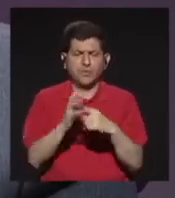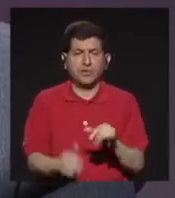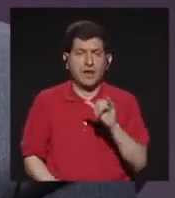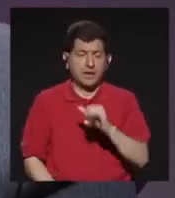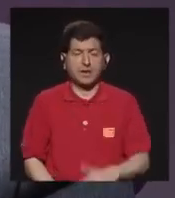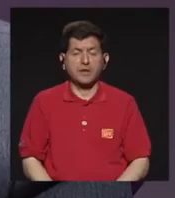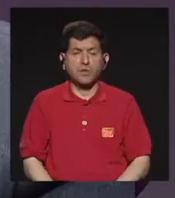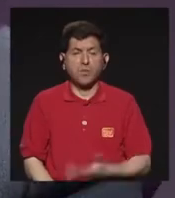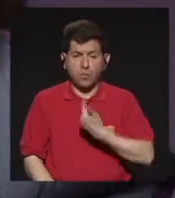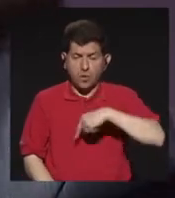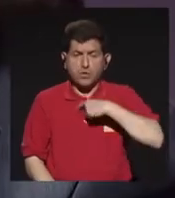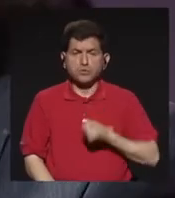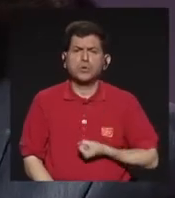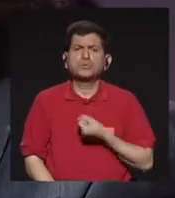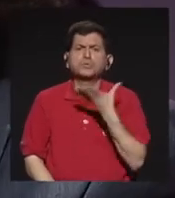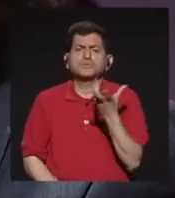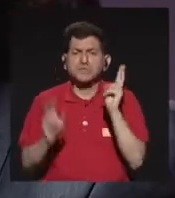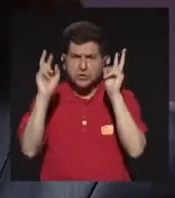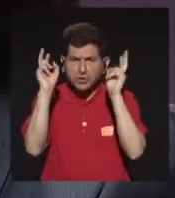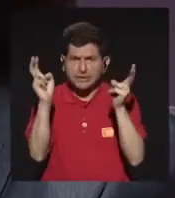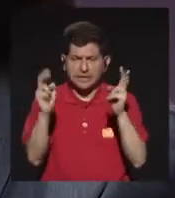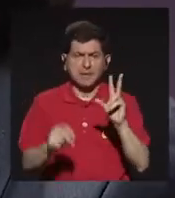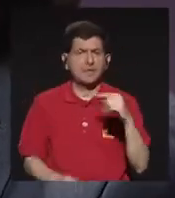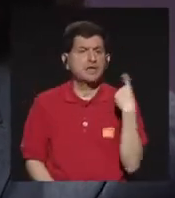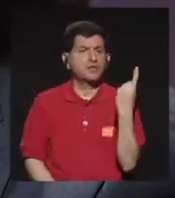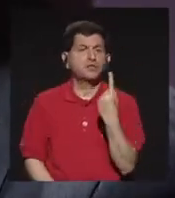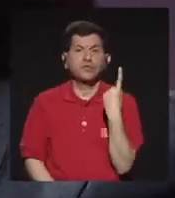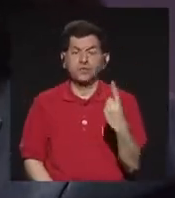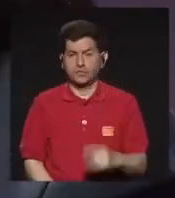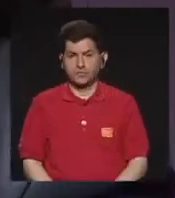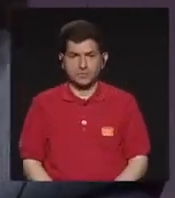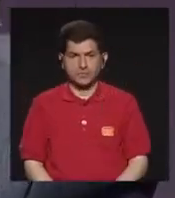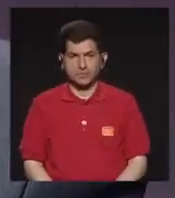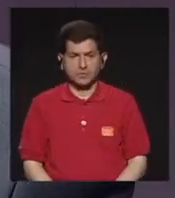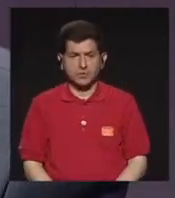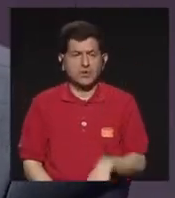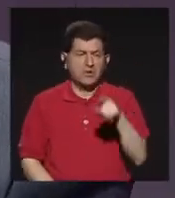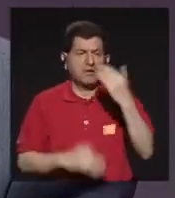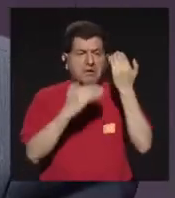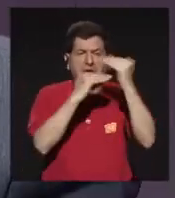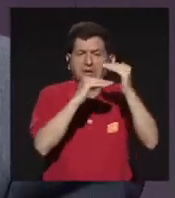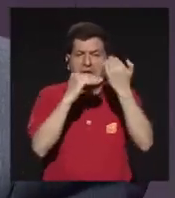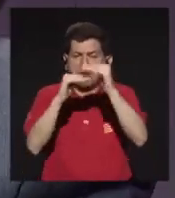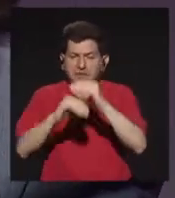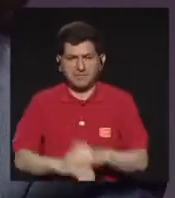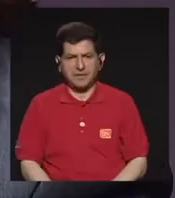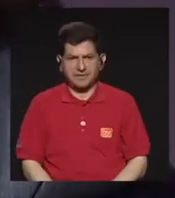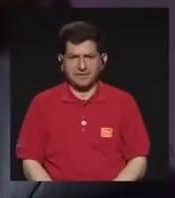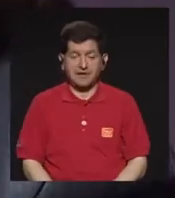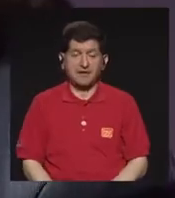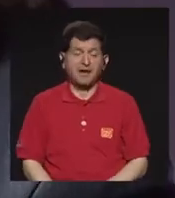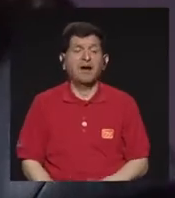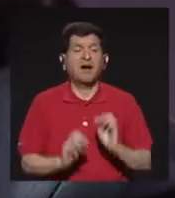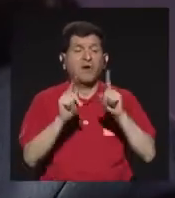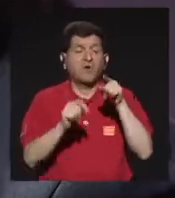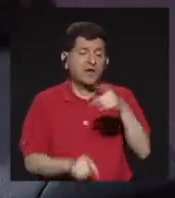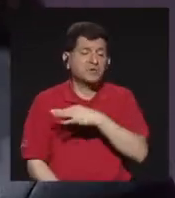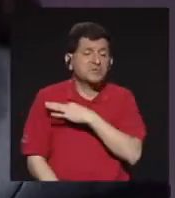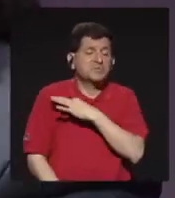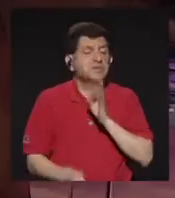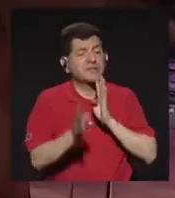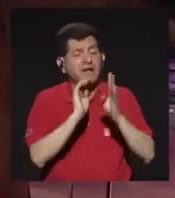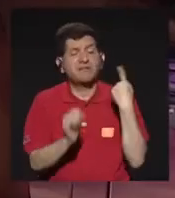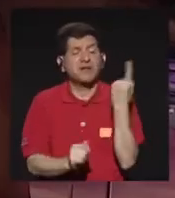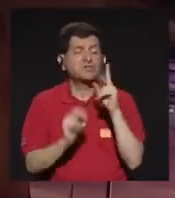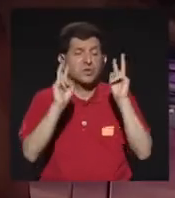también presente en temas no solo como nos encajonan a las mujeres, que es, ok, te invitamos para que hables